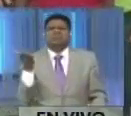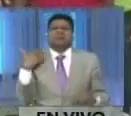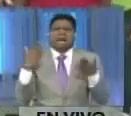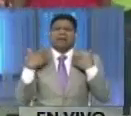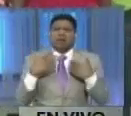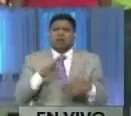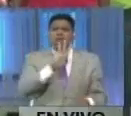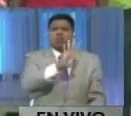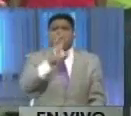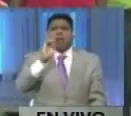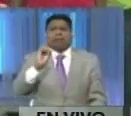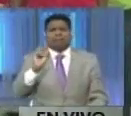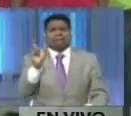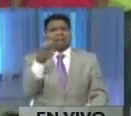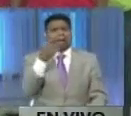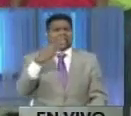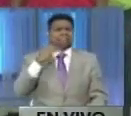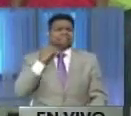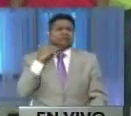Como a 40 por ahí más o menos.